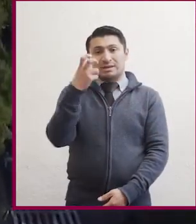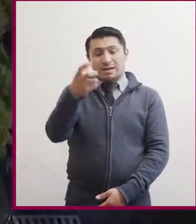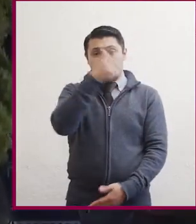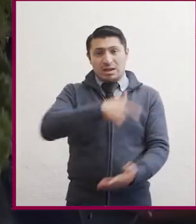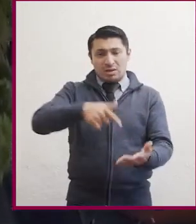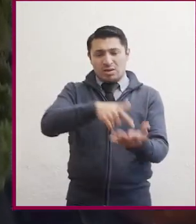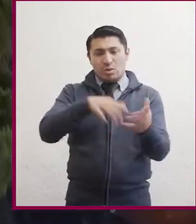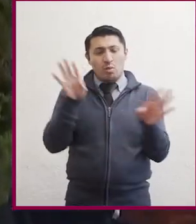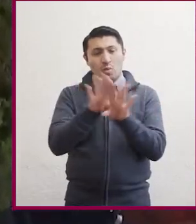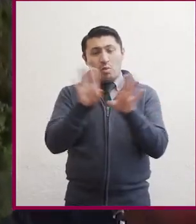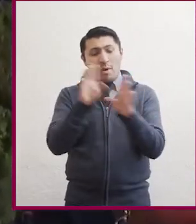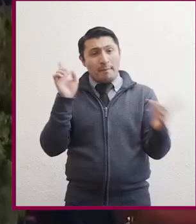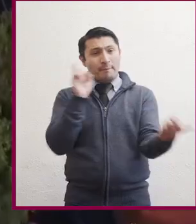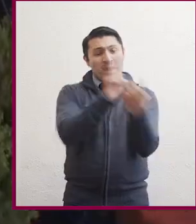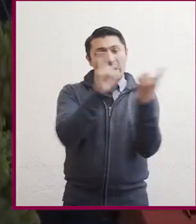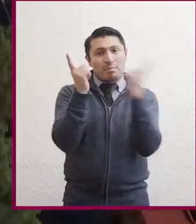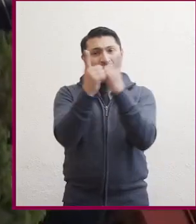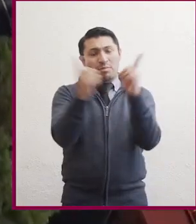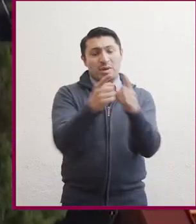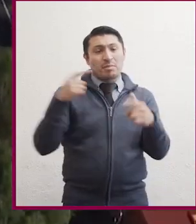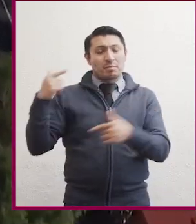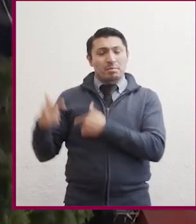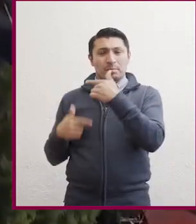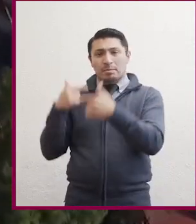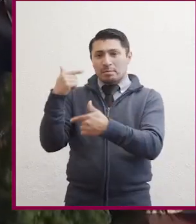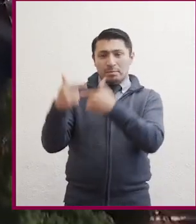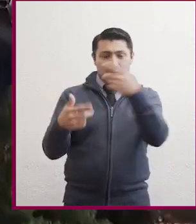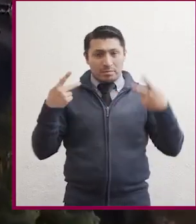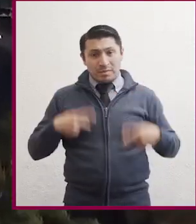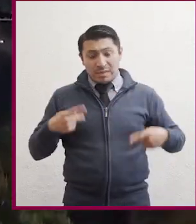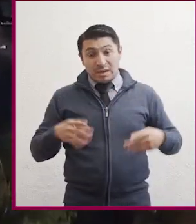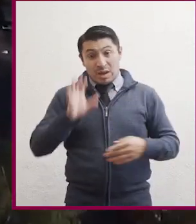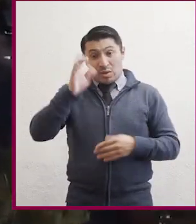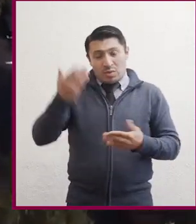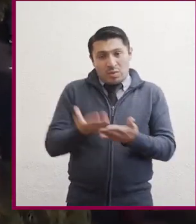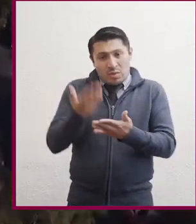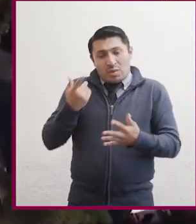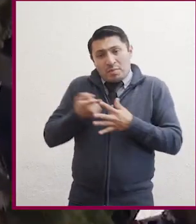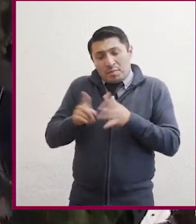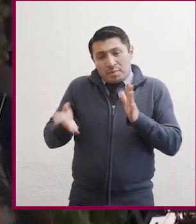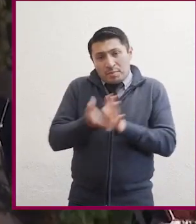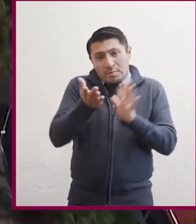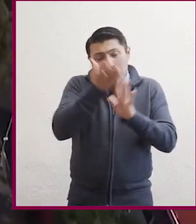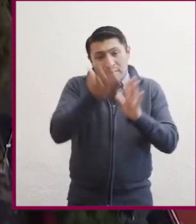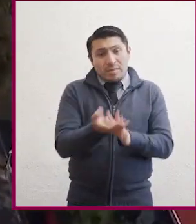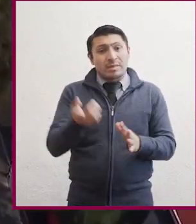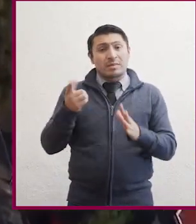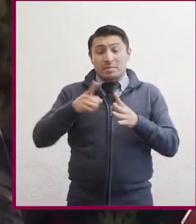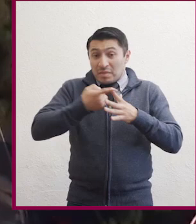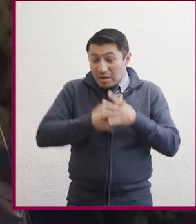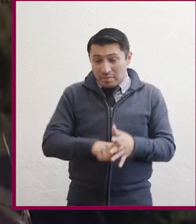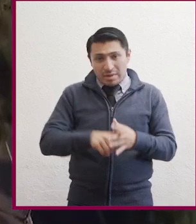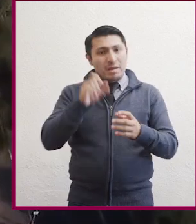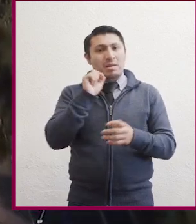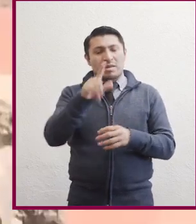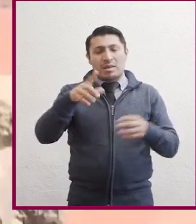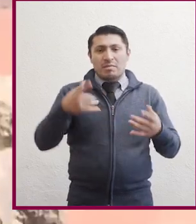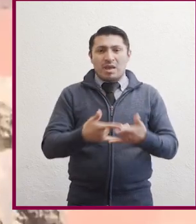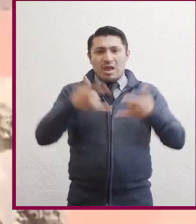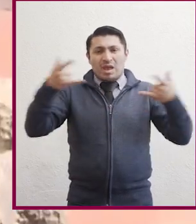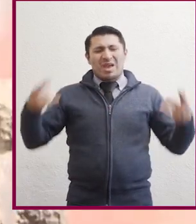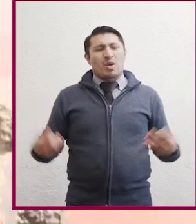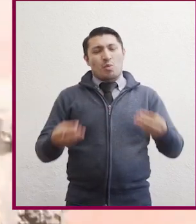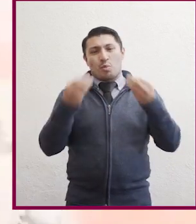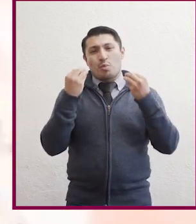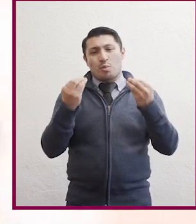Este ha sido el lugar de encuentro para varias generaciones de habitantes desde su fundación, y en él se han escrito incontables